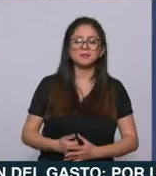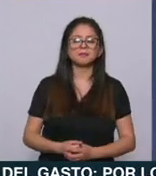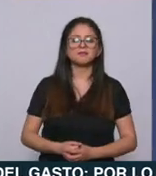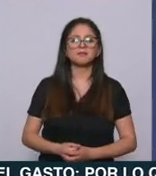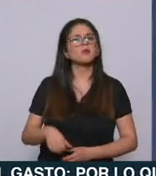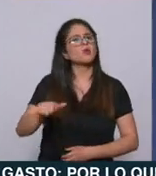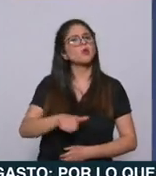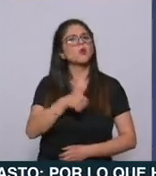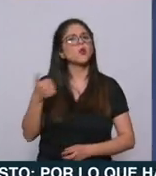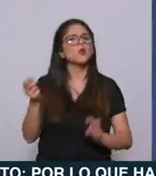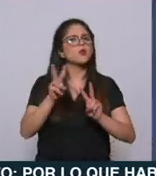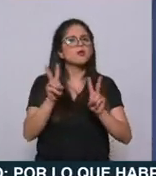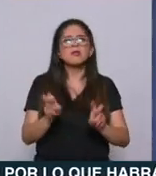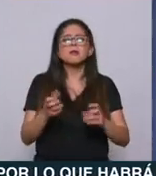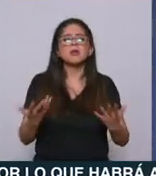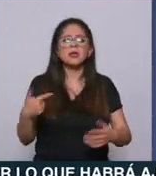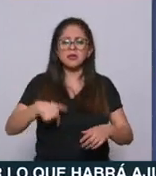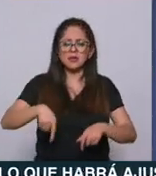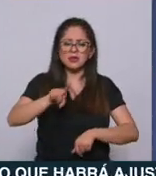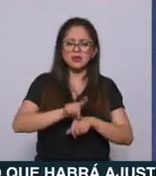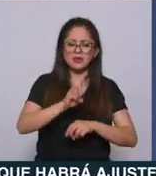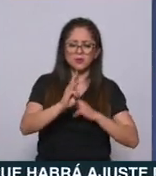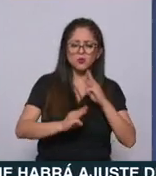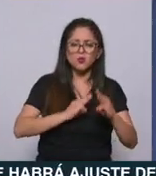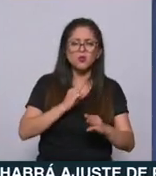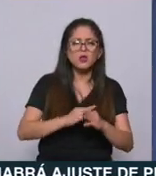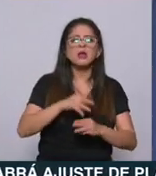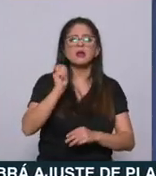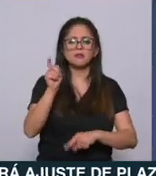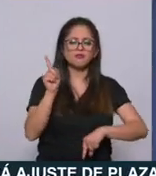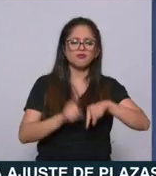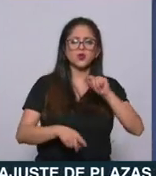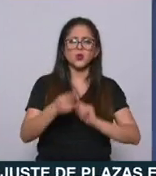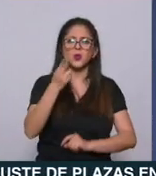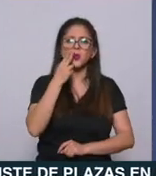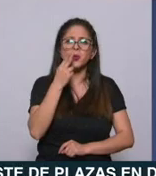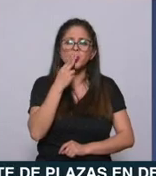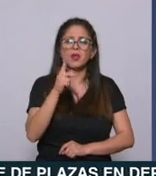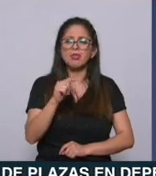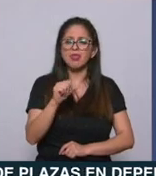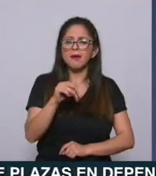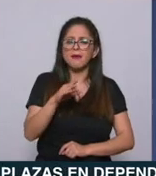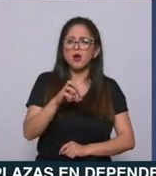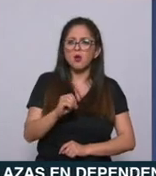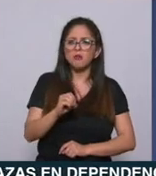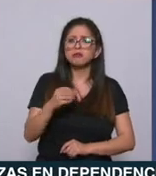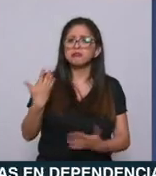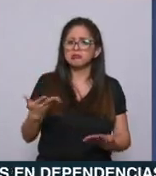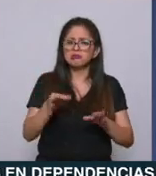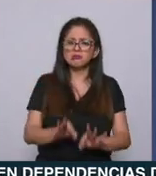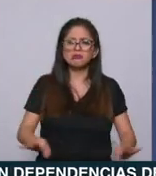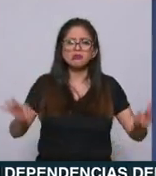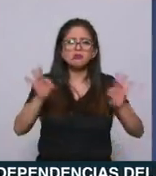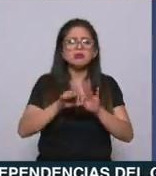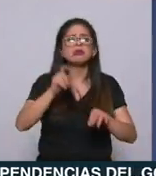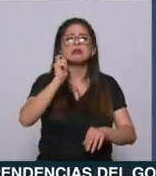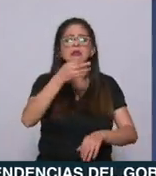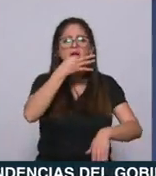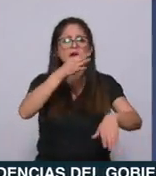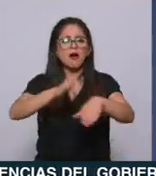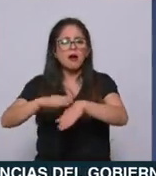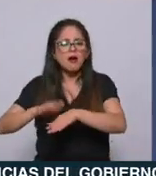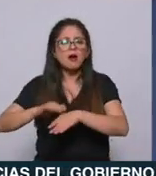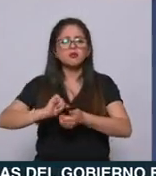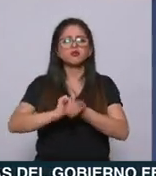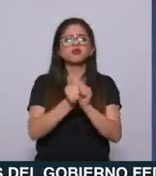Porque hoy se conmemora el Día Mundial Sin Tabaco, fecha importante, sin duda, fecha que nos recuerda, pero sobre todo nos alerta sobre los efectos